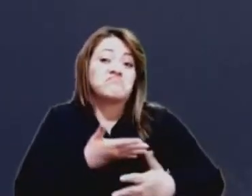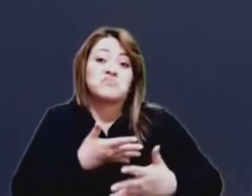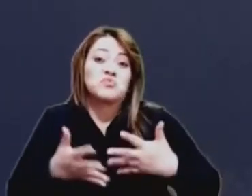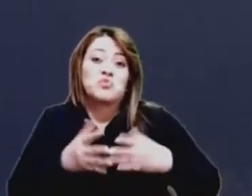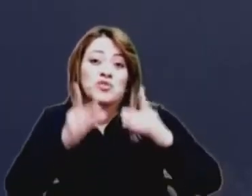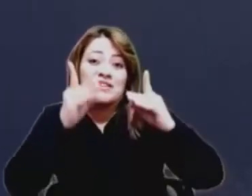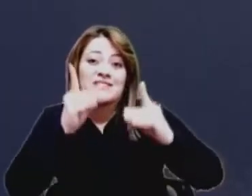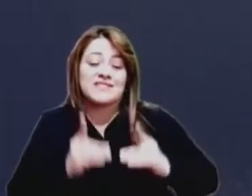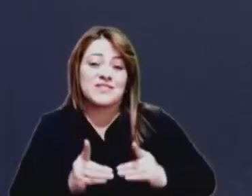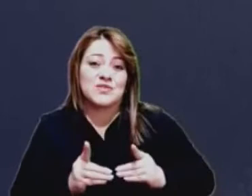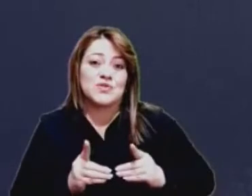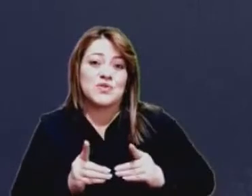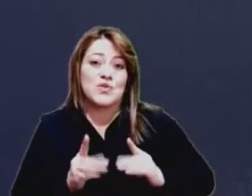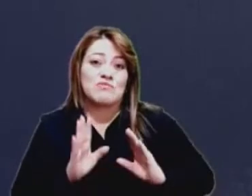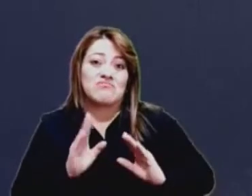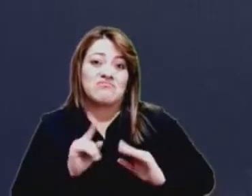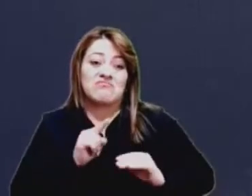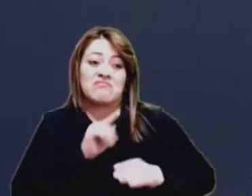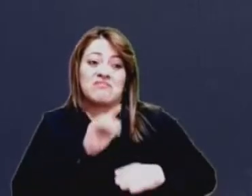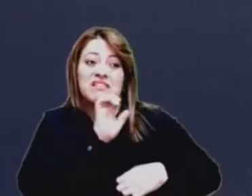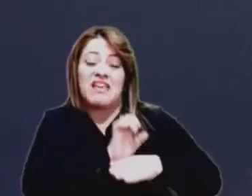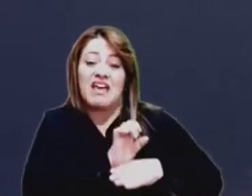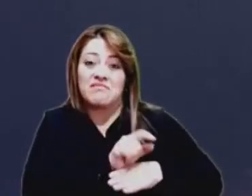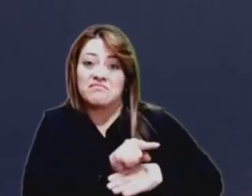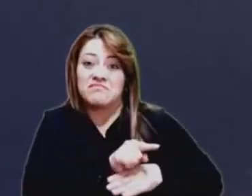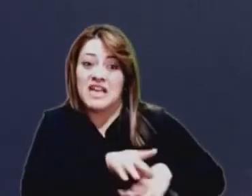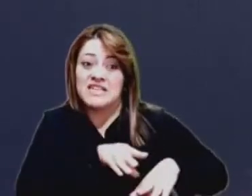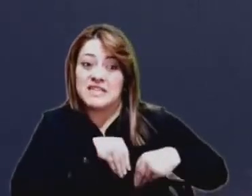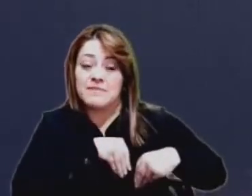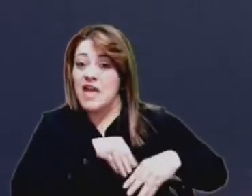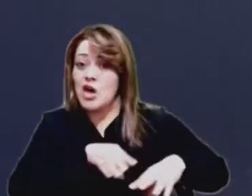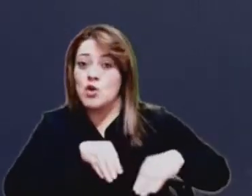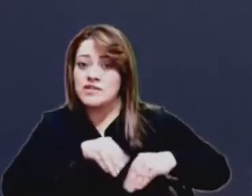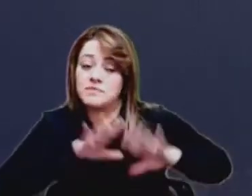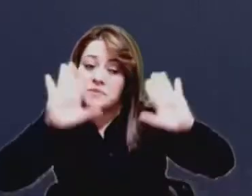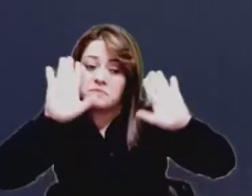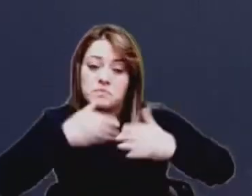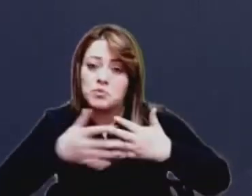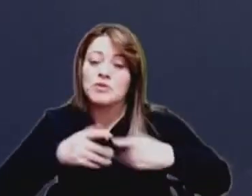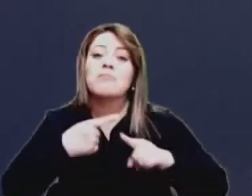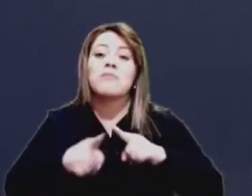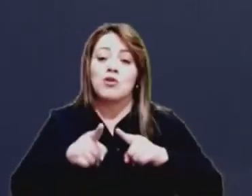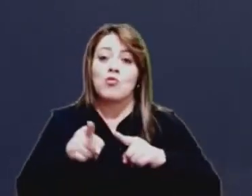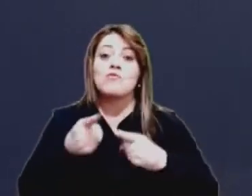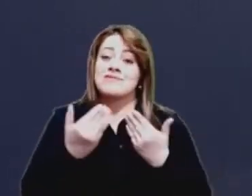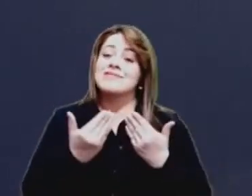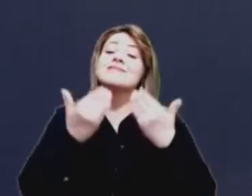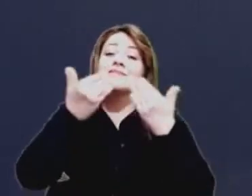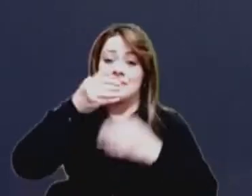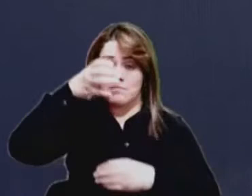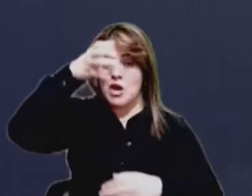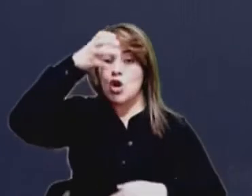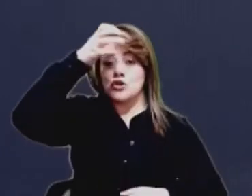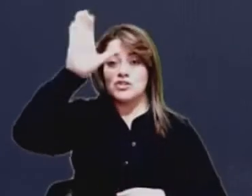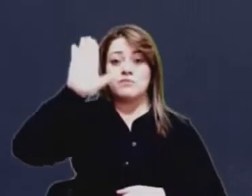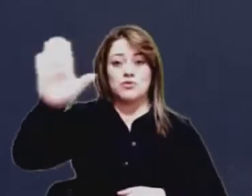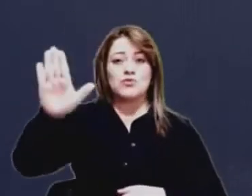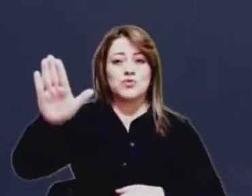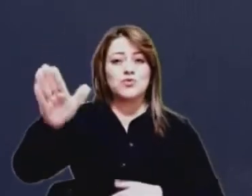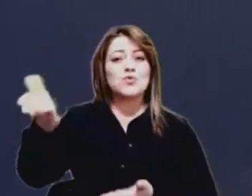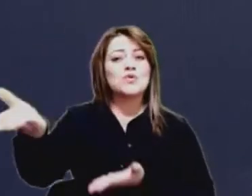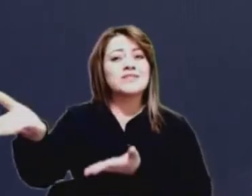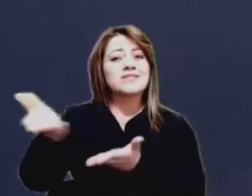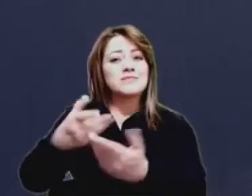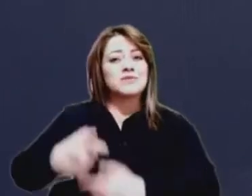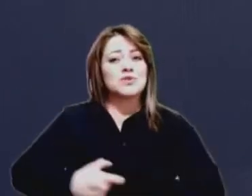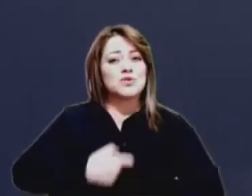venga a venir o que se imponga en virtud del concepto que da la sala entonces yo pienso que definitivamente va a ser efectiva esta